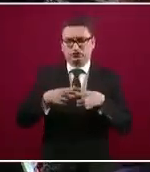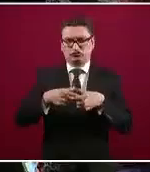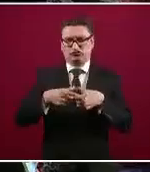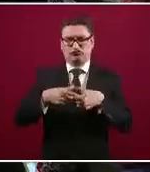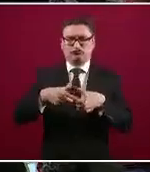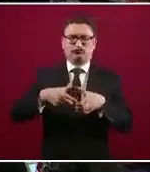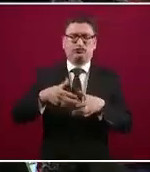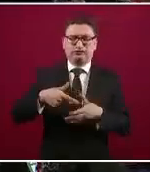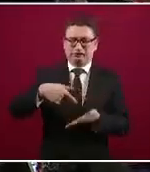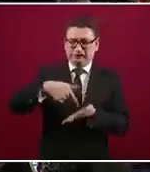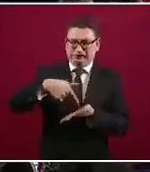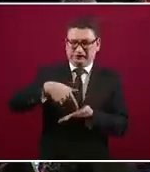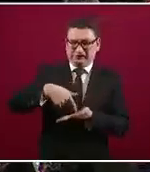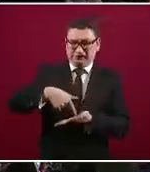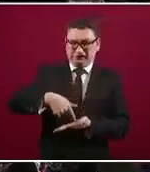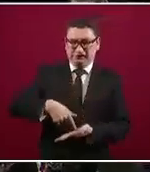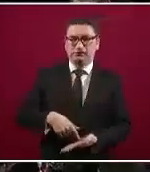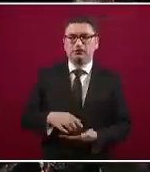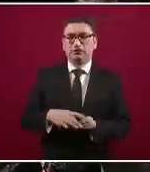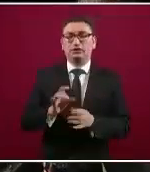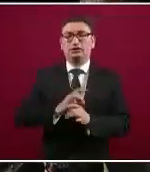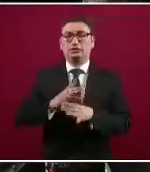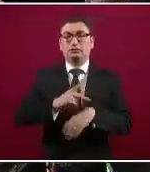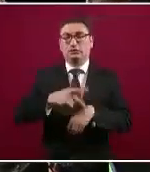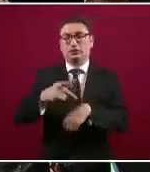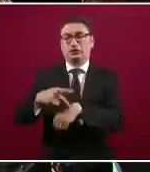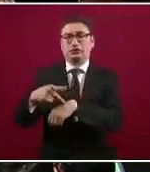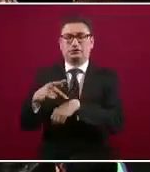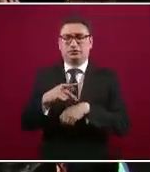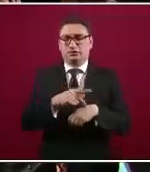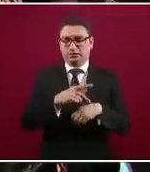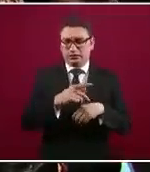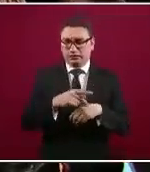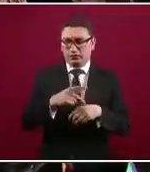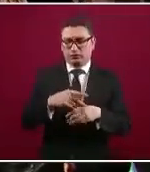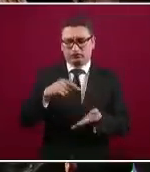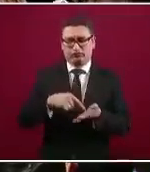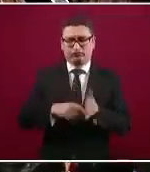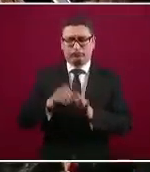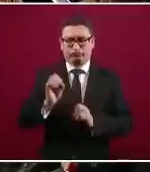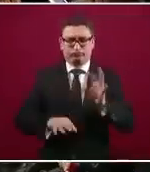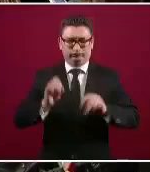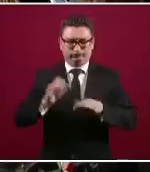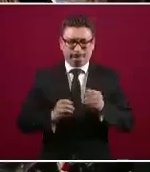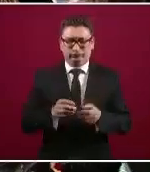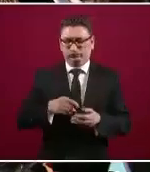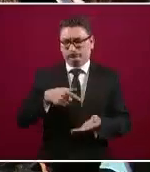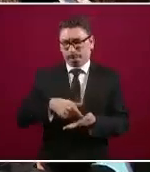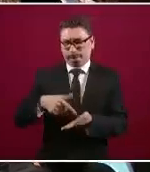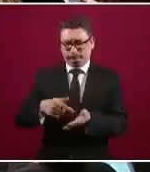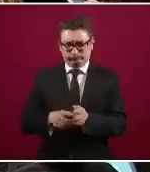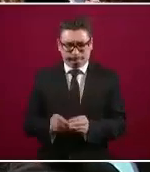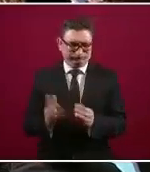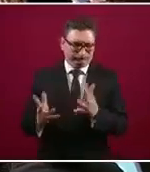la máquina, y de repente se encuentra piedras, pues entonces nos acaba todo lo que es